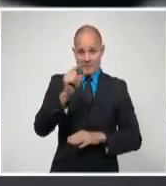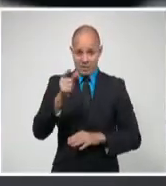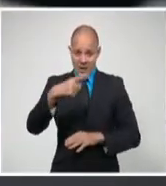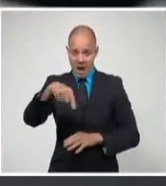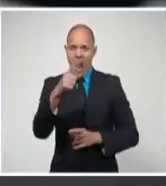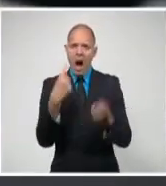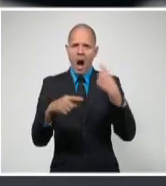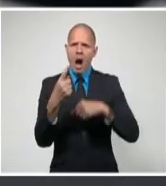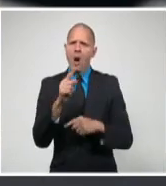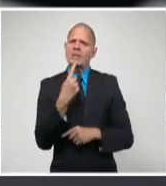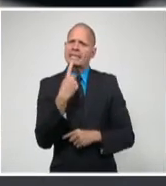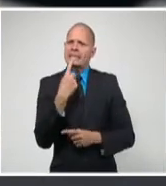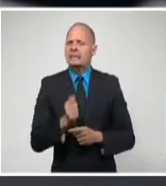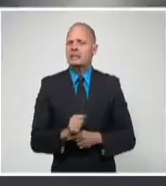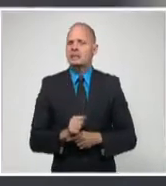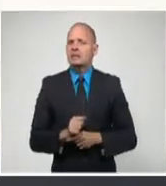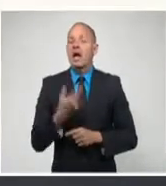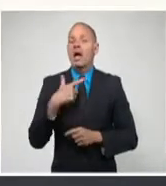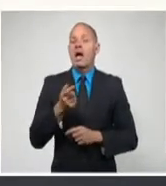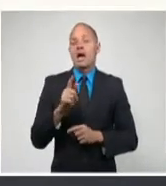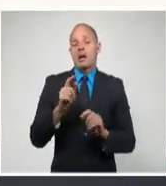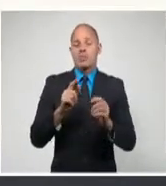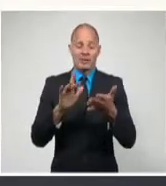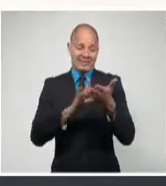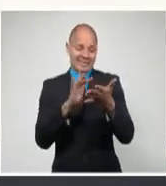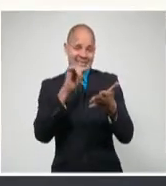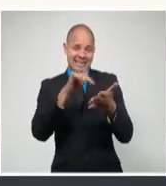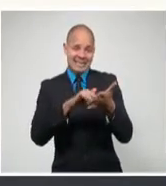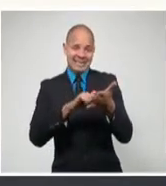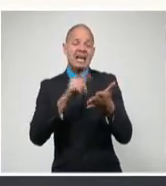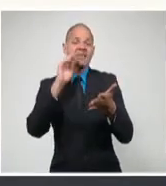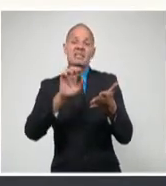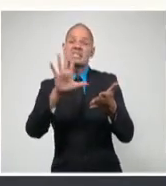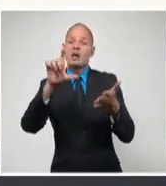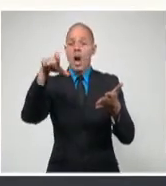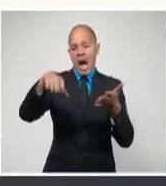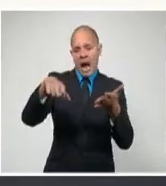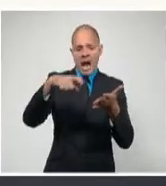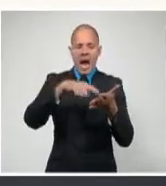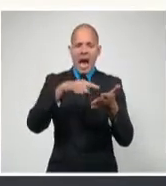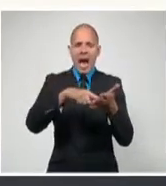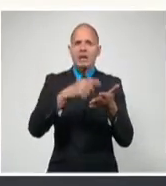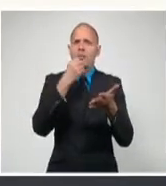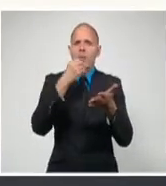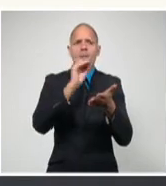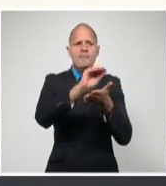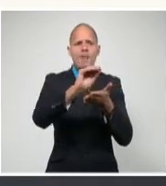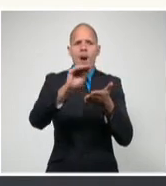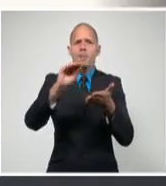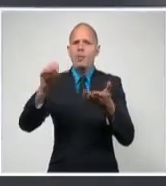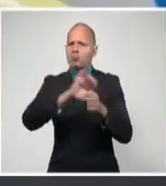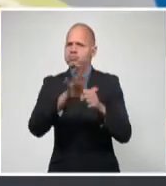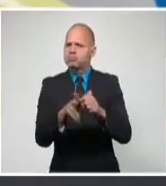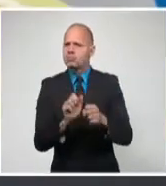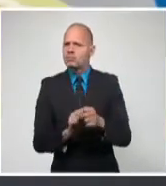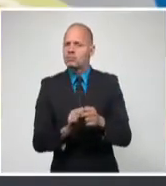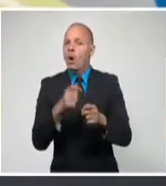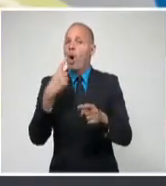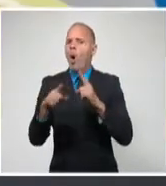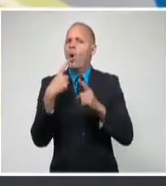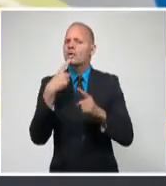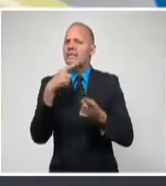el coronavirus? ¿Cuánto hay de cierto en la imagen viral que alerta sobre los peligros de usar mascarilla? Los usuarios